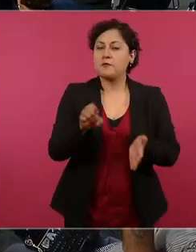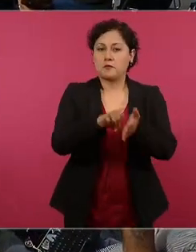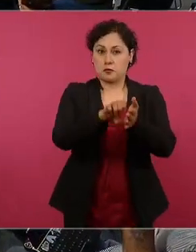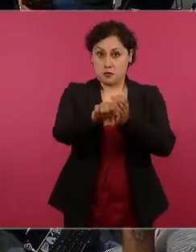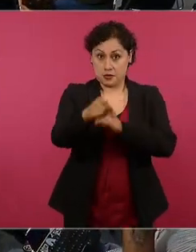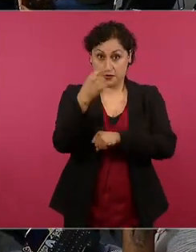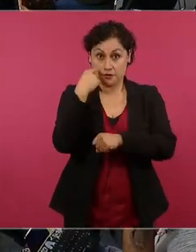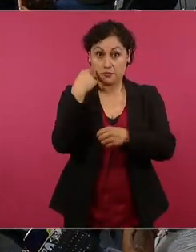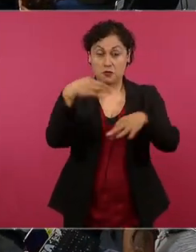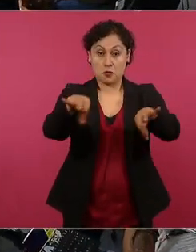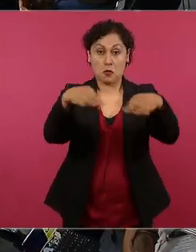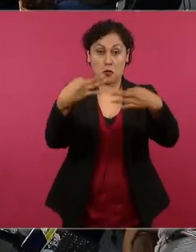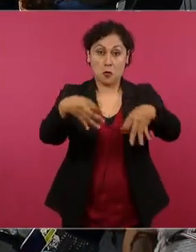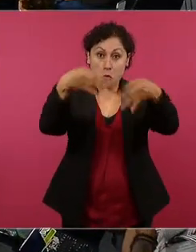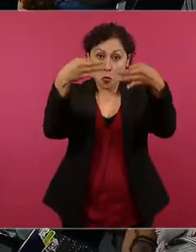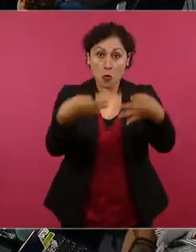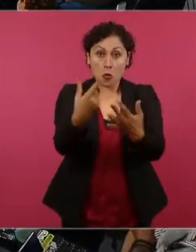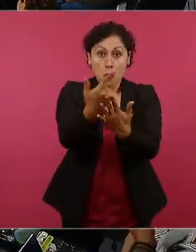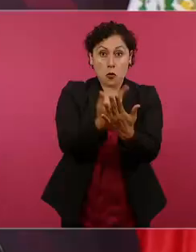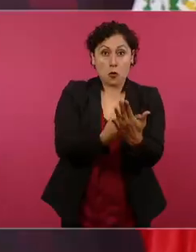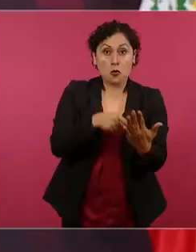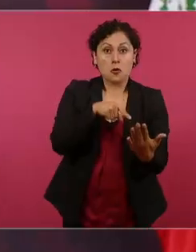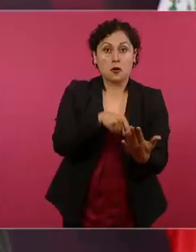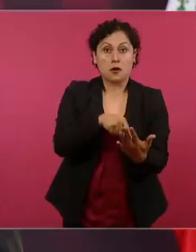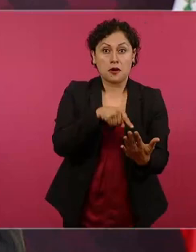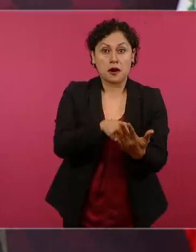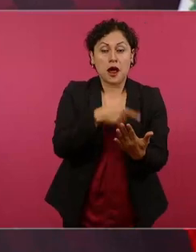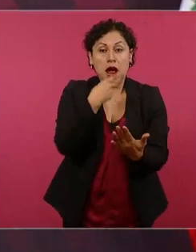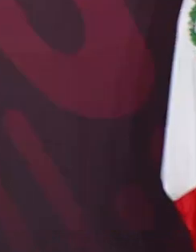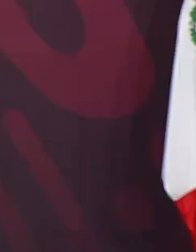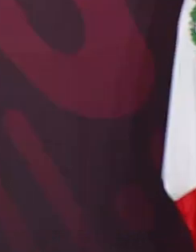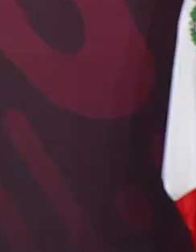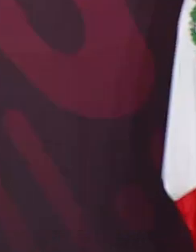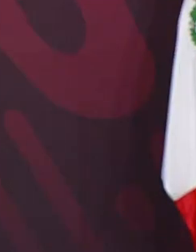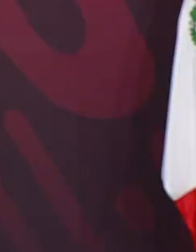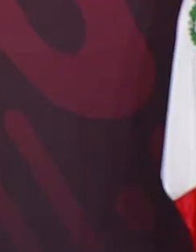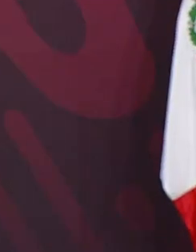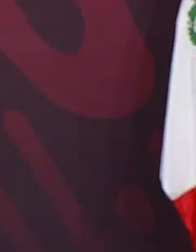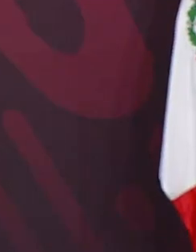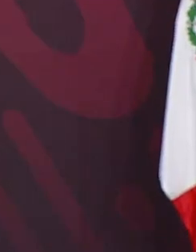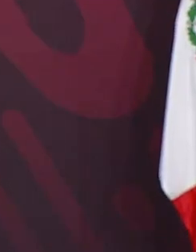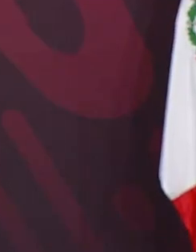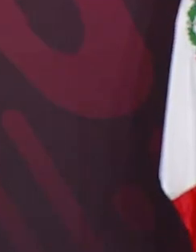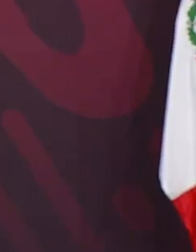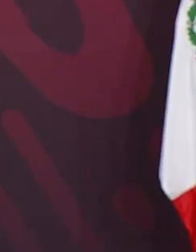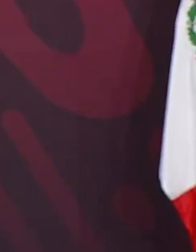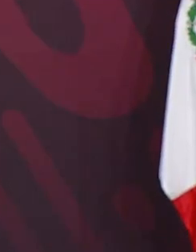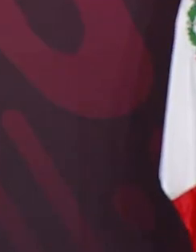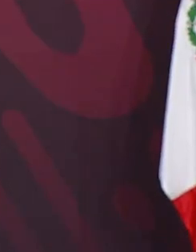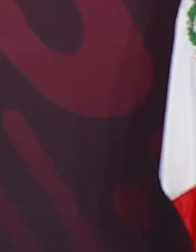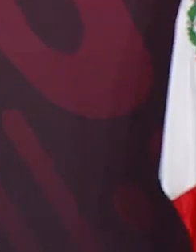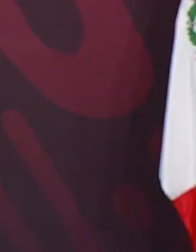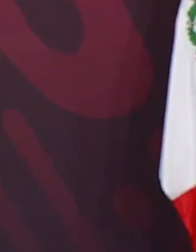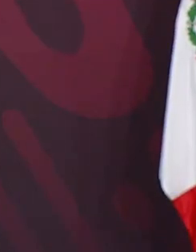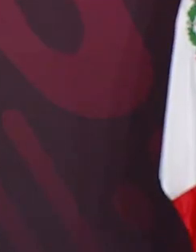Calderón supuestamente gana en 16 estados.